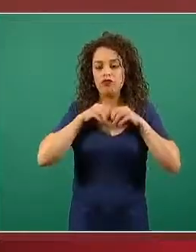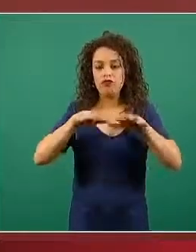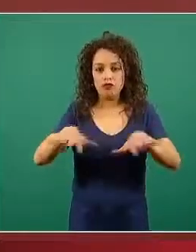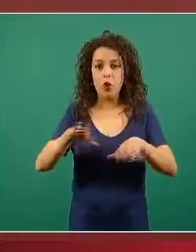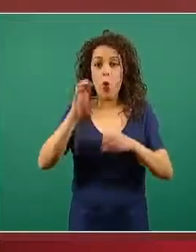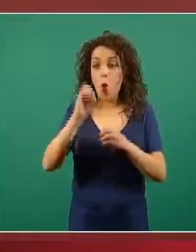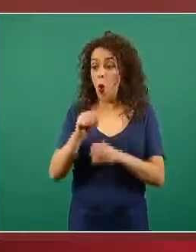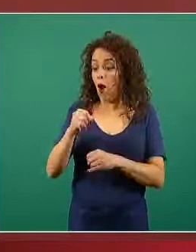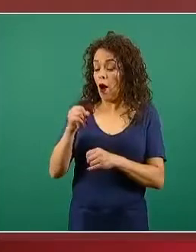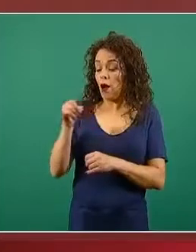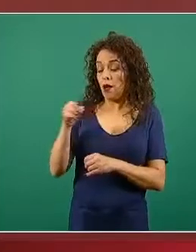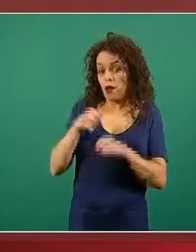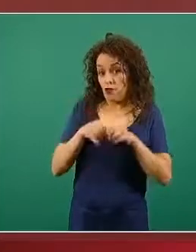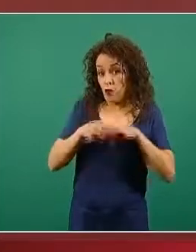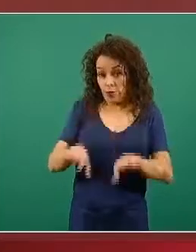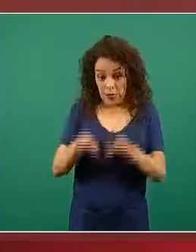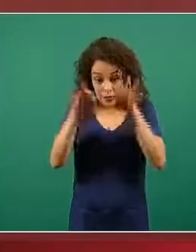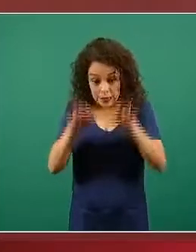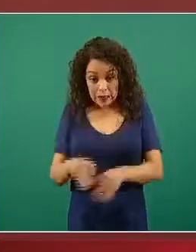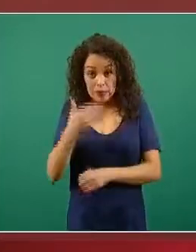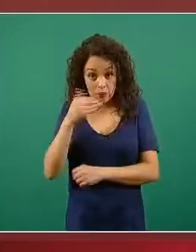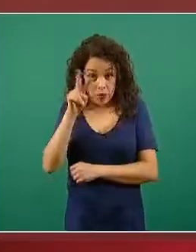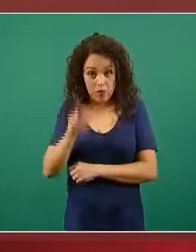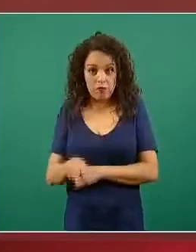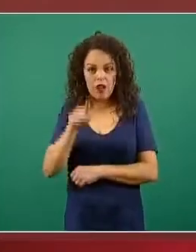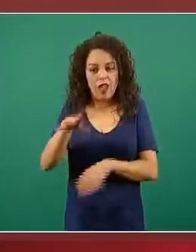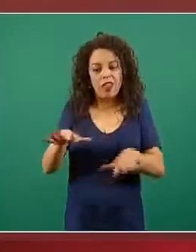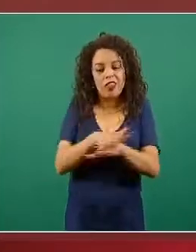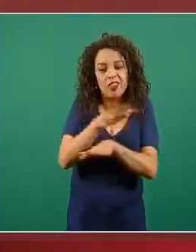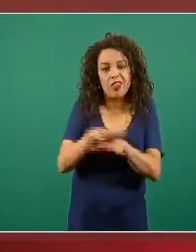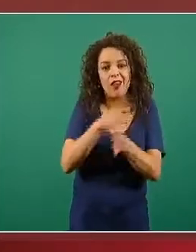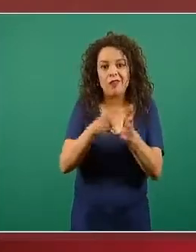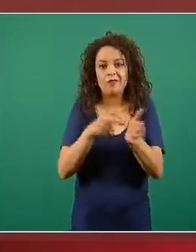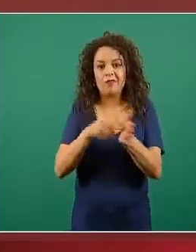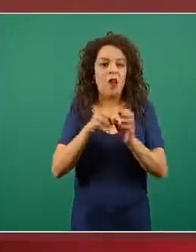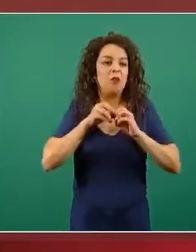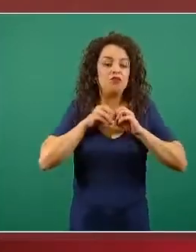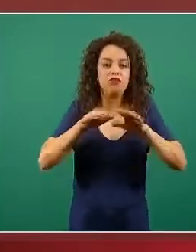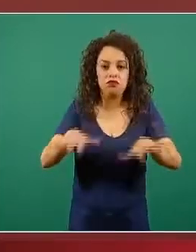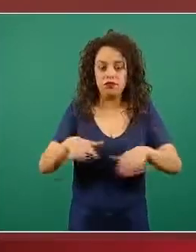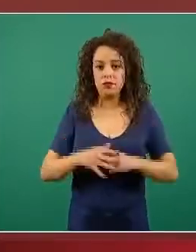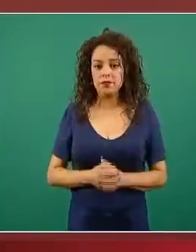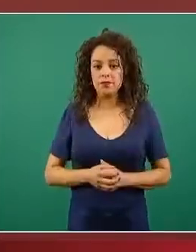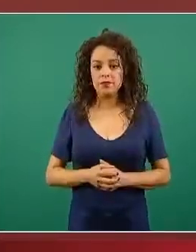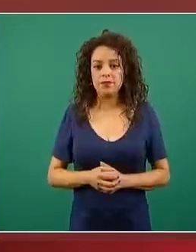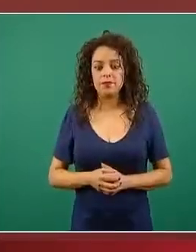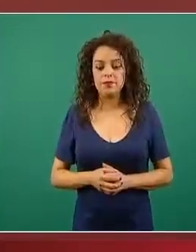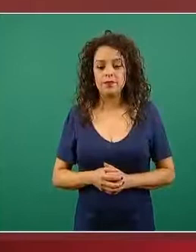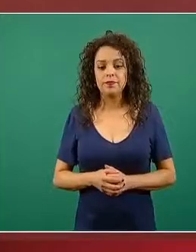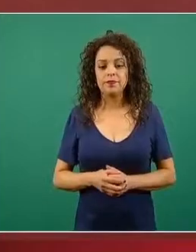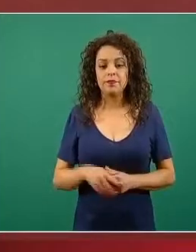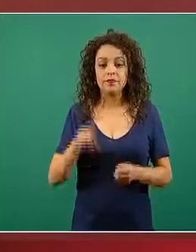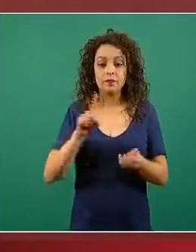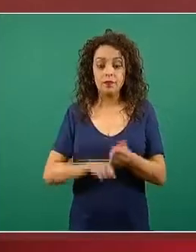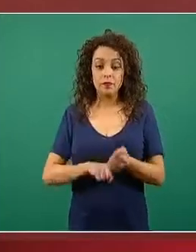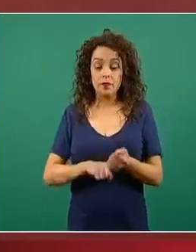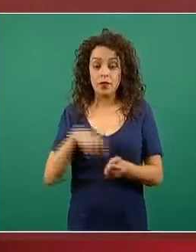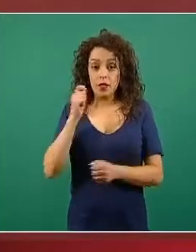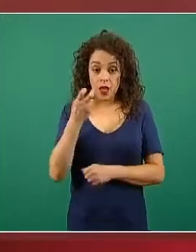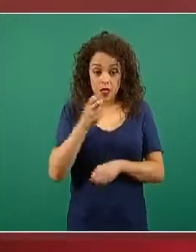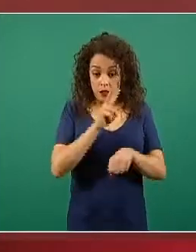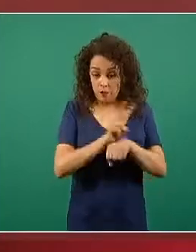verídica. No nos corresponde a nosotros en la materia técnica de salud estar haciendo estos monitoreos o